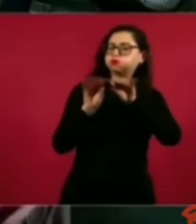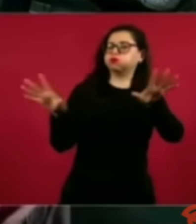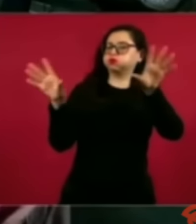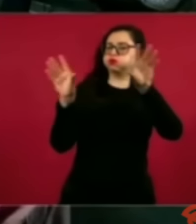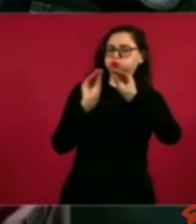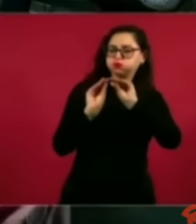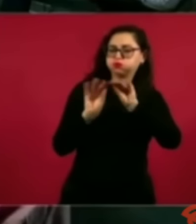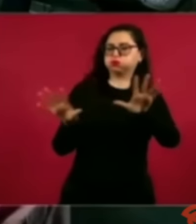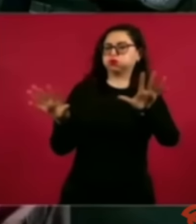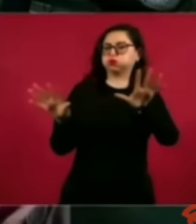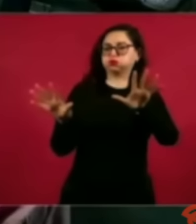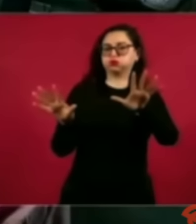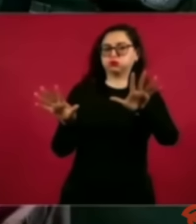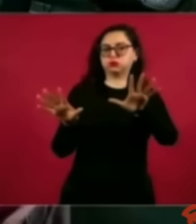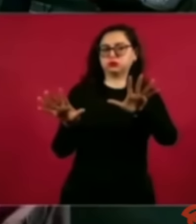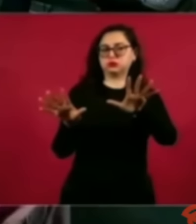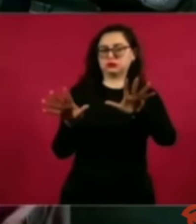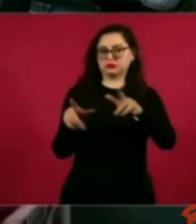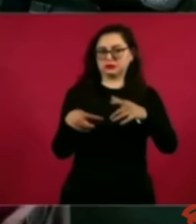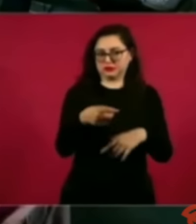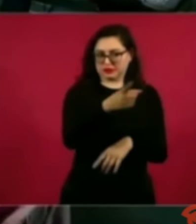deliberada, no espontánea,